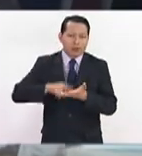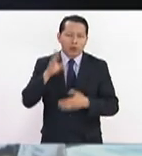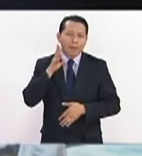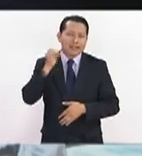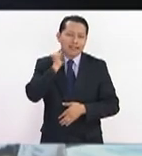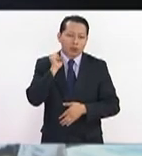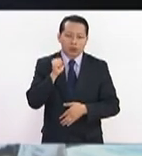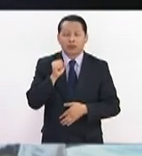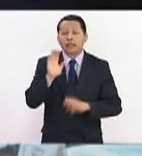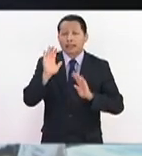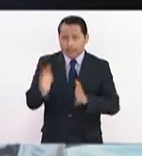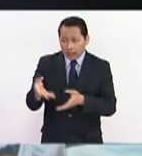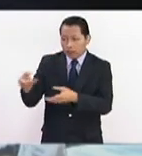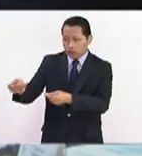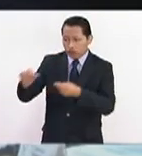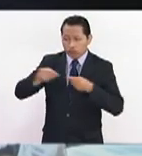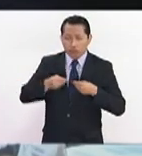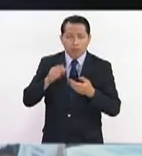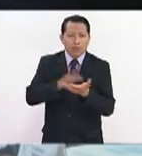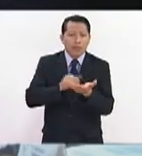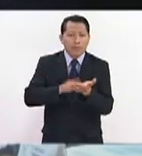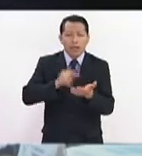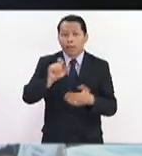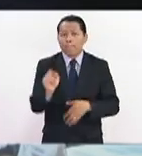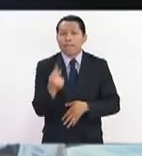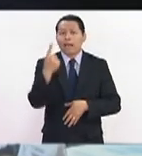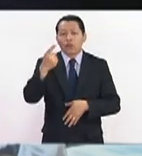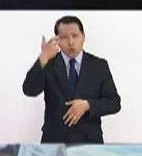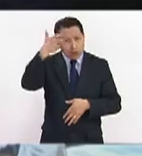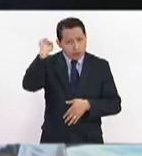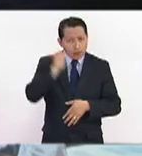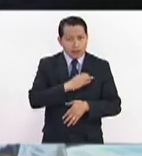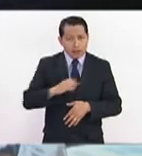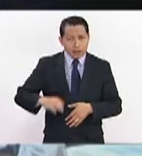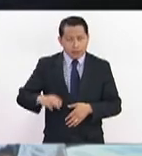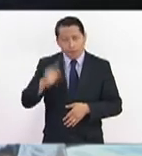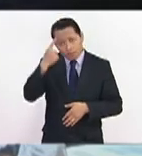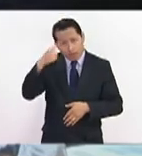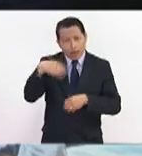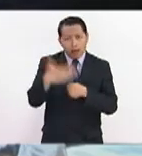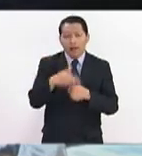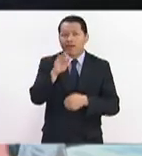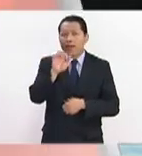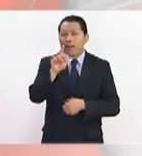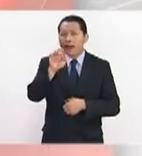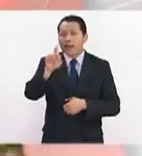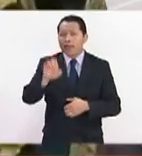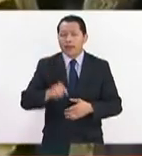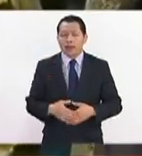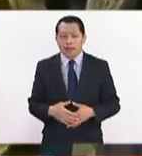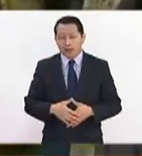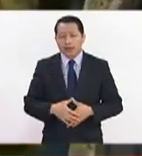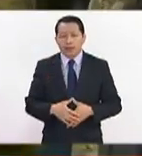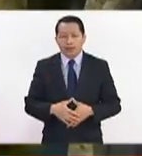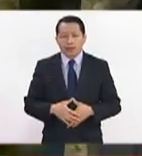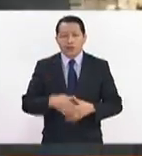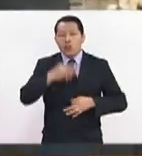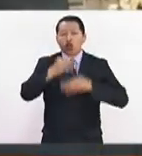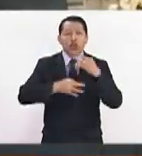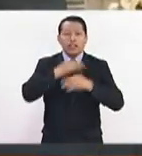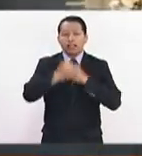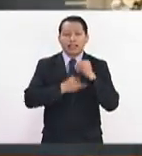de Senadores recibió la documentación de 21 aspirantes al cargo de titular de la FEPADE. En